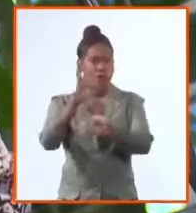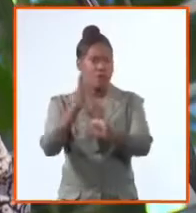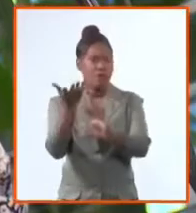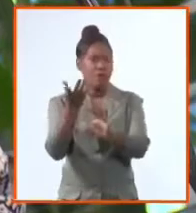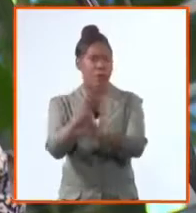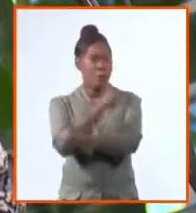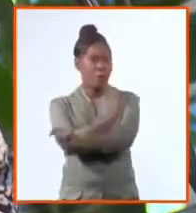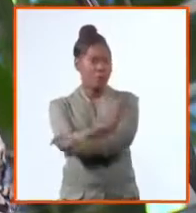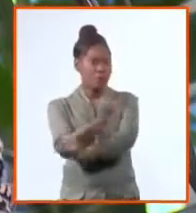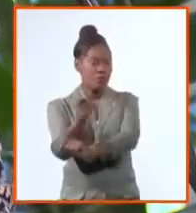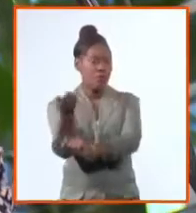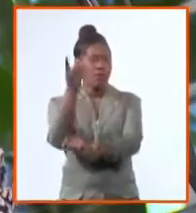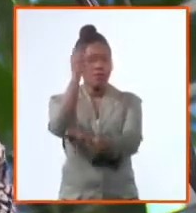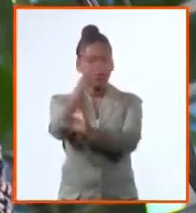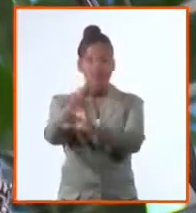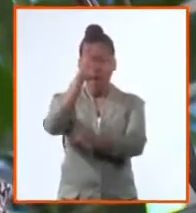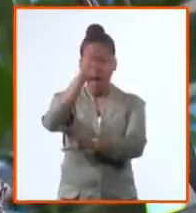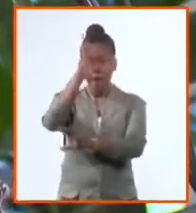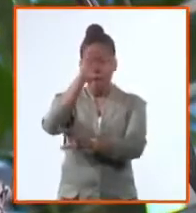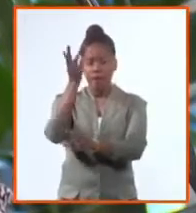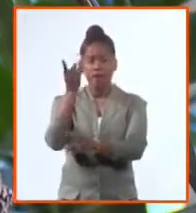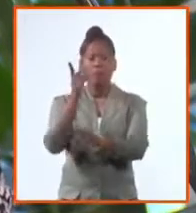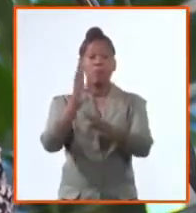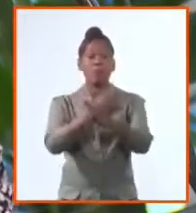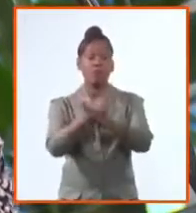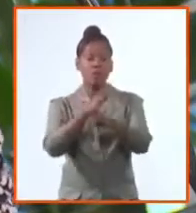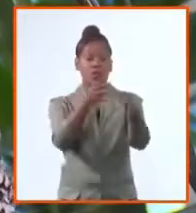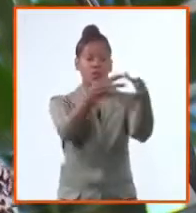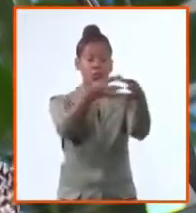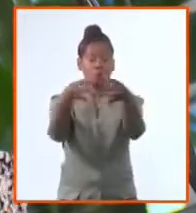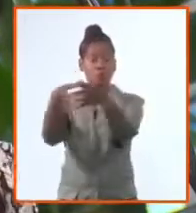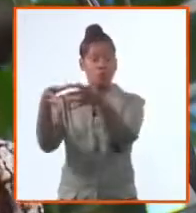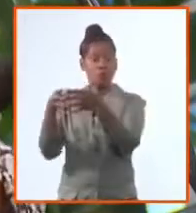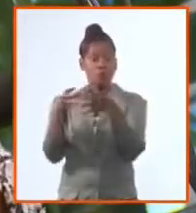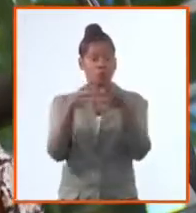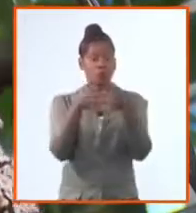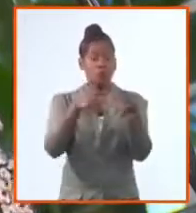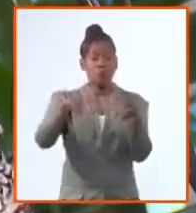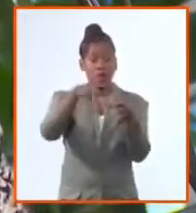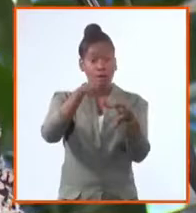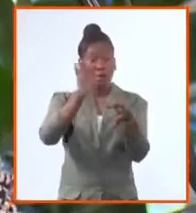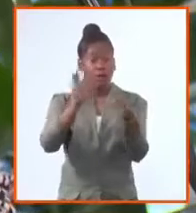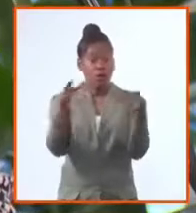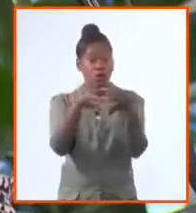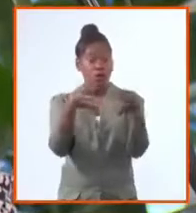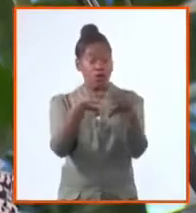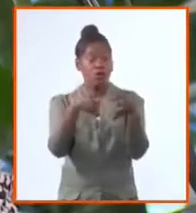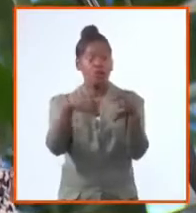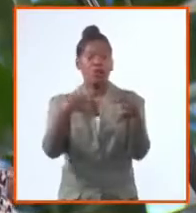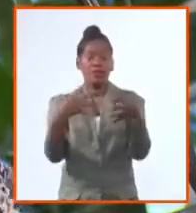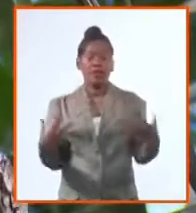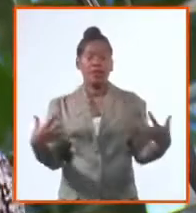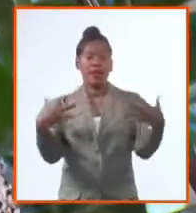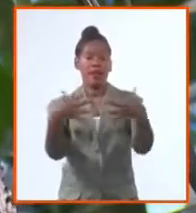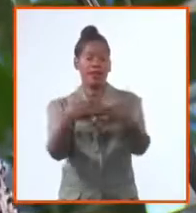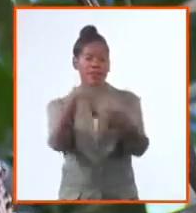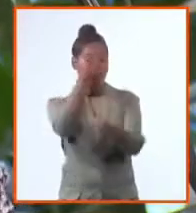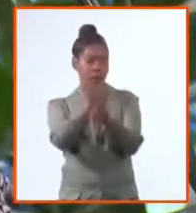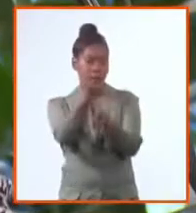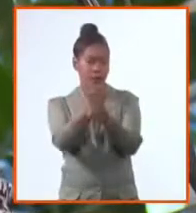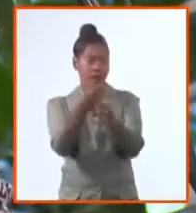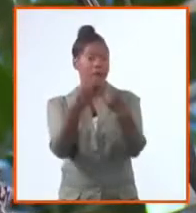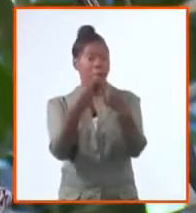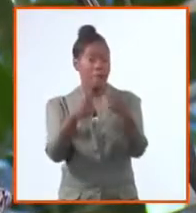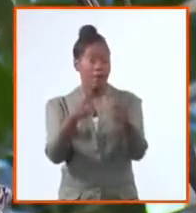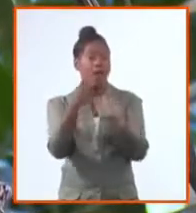grupos de enfermedades crónicas no transmisibles que se han quedado afectados en este periodo por la atención esta derivada de la COVID, pero también